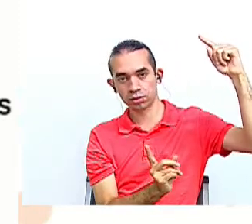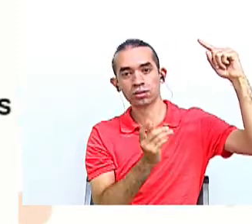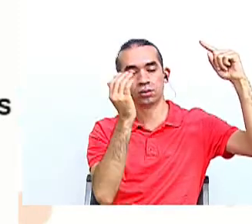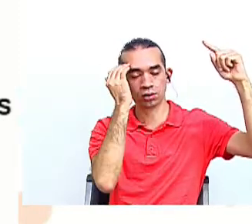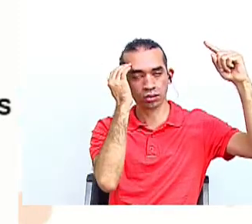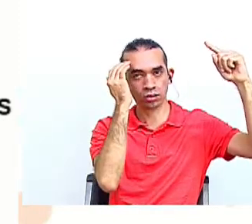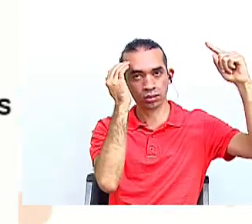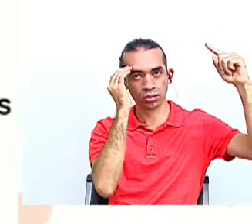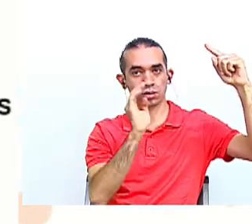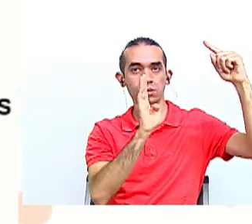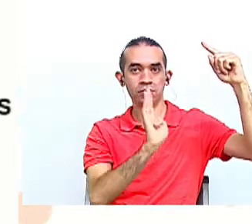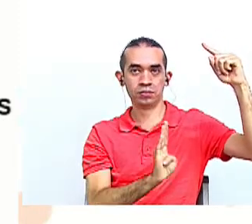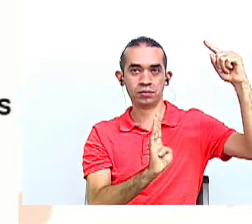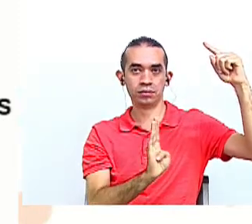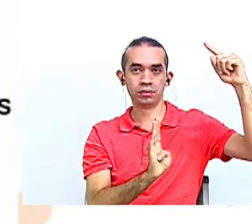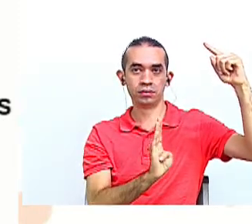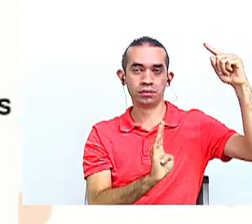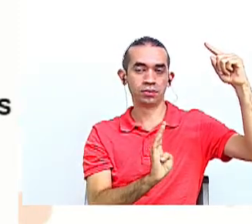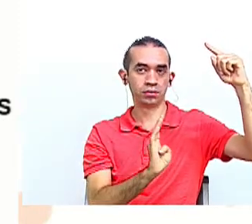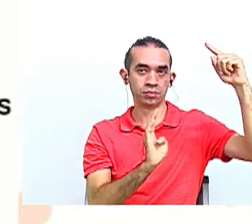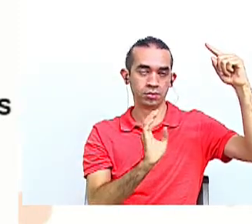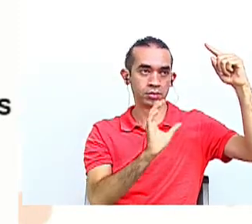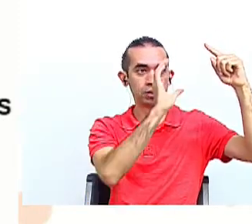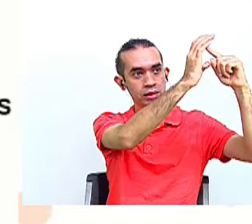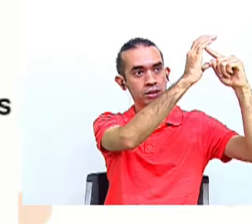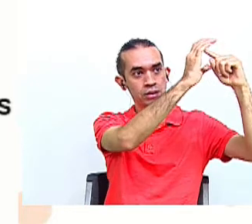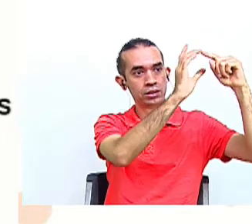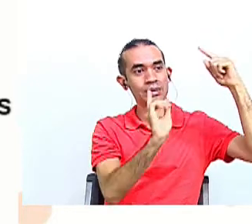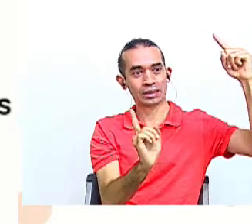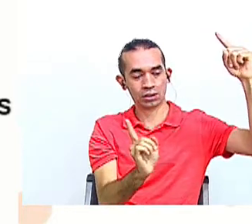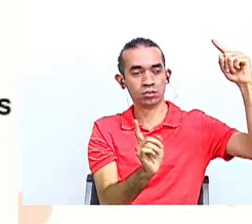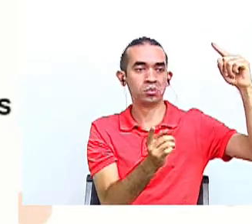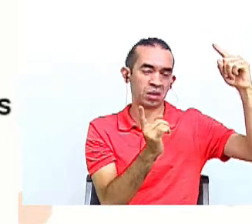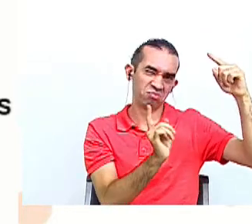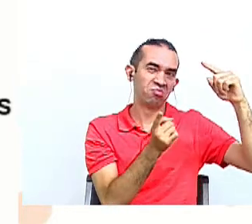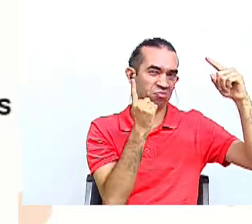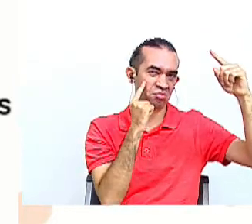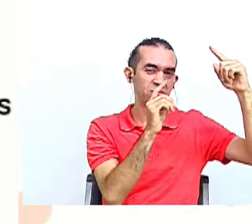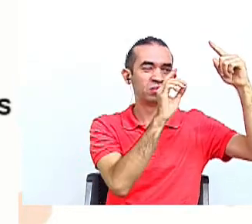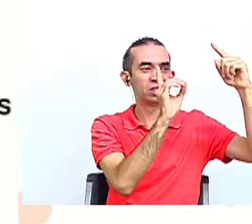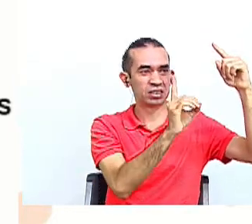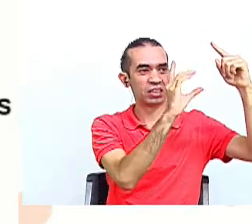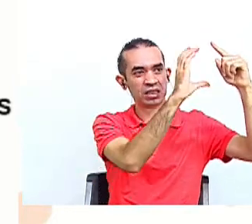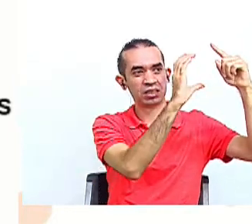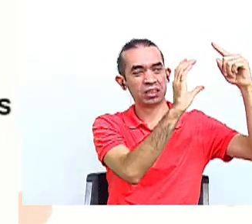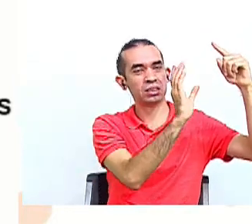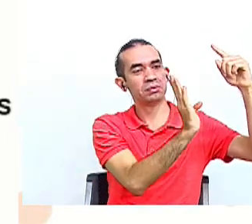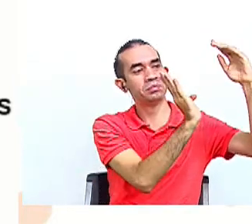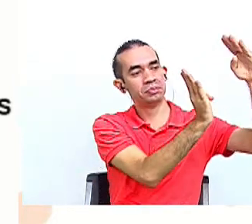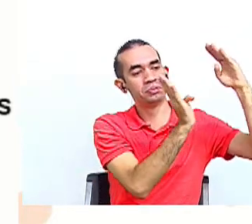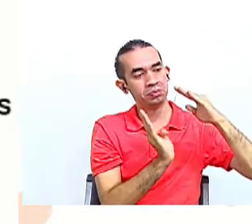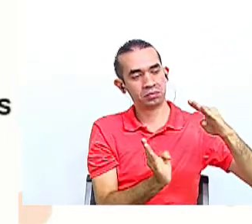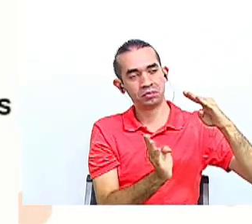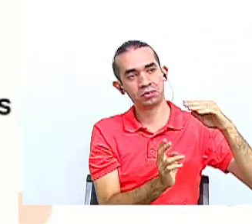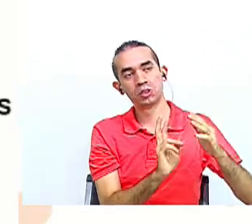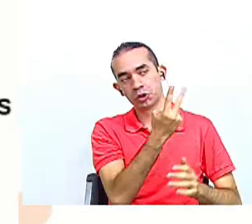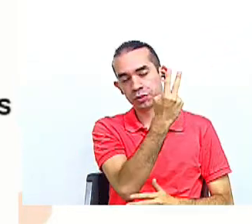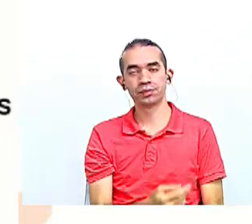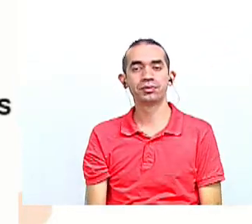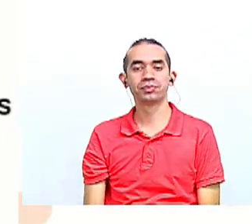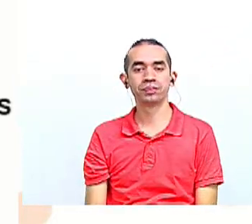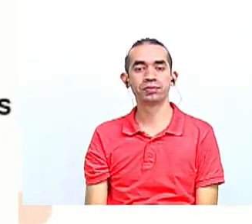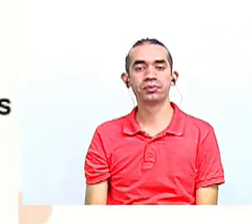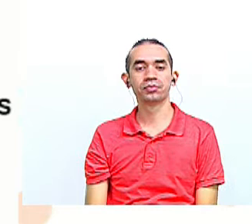lado BC corresponde al doble de la longitud del segmento DC. Entonces,